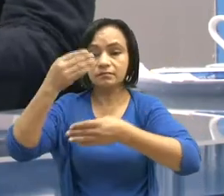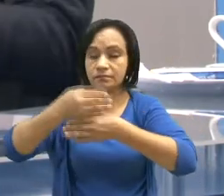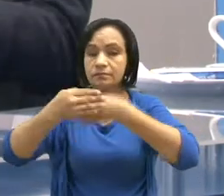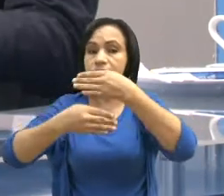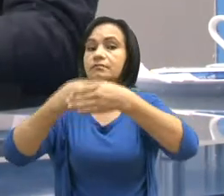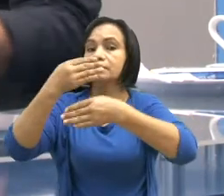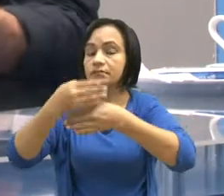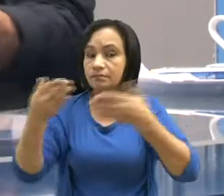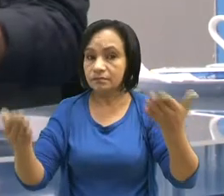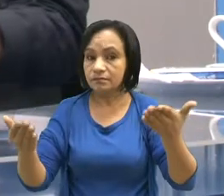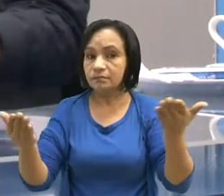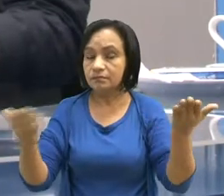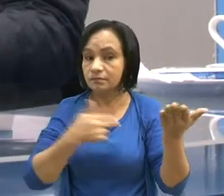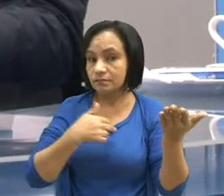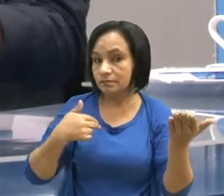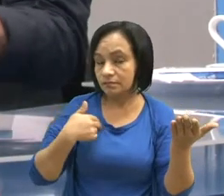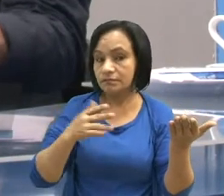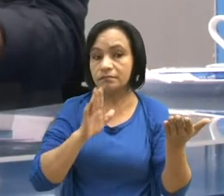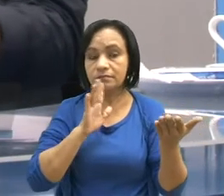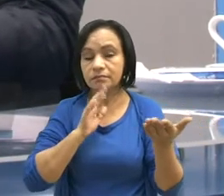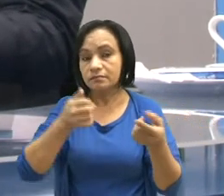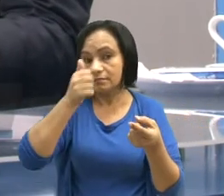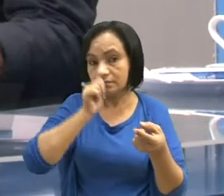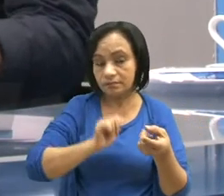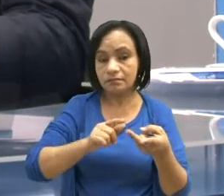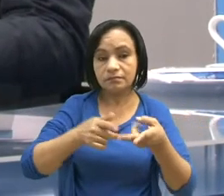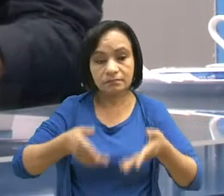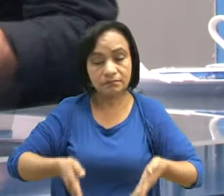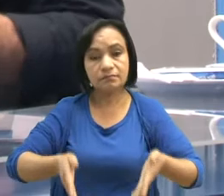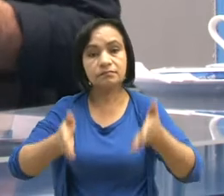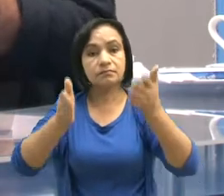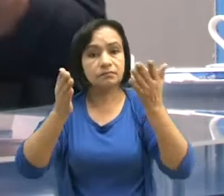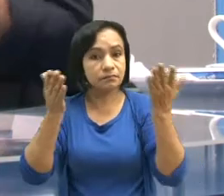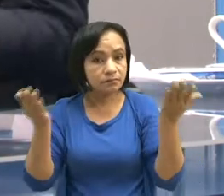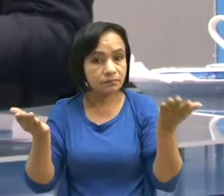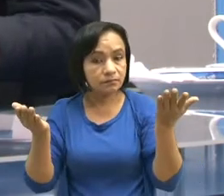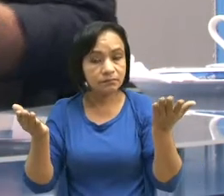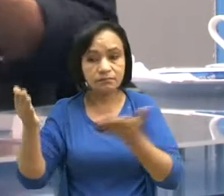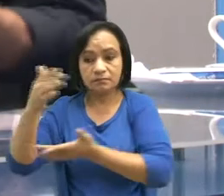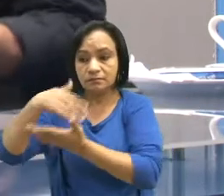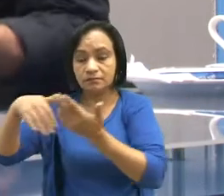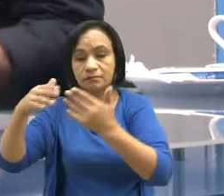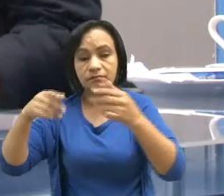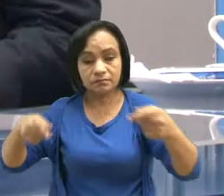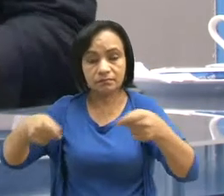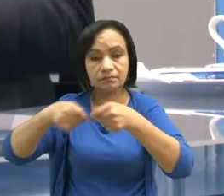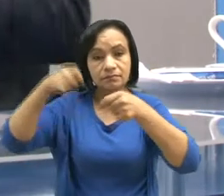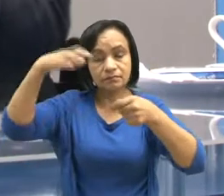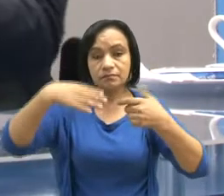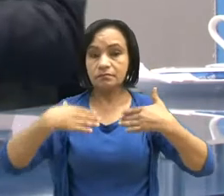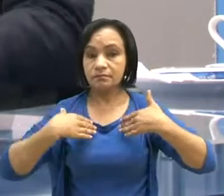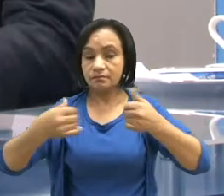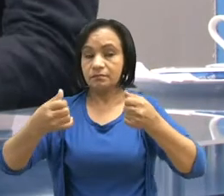claro, ¿no? Y él decía, ajá, ¿y por qué nosotros hablamos de agua potable, la carretera, como un entorno, ¿no?, la electricidad, la salud, en